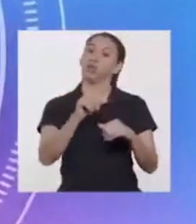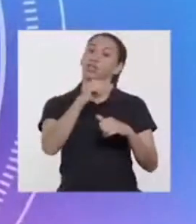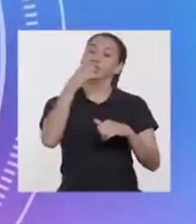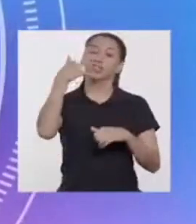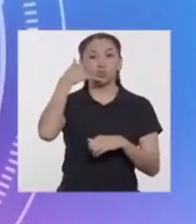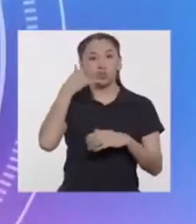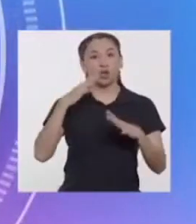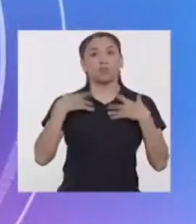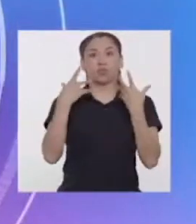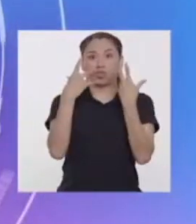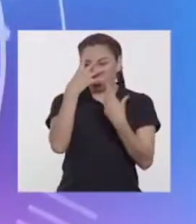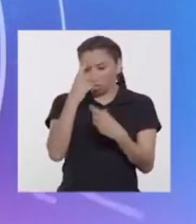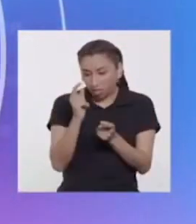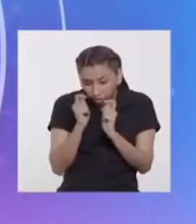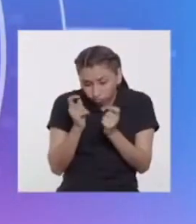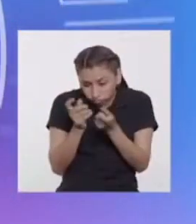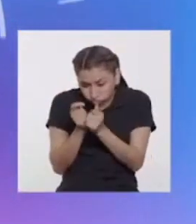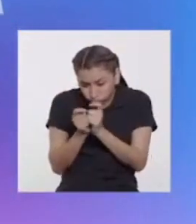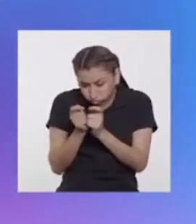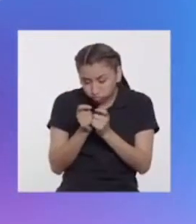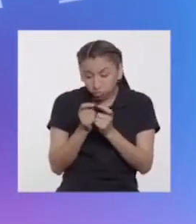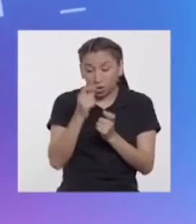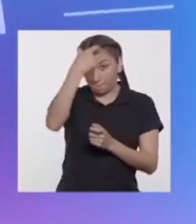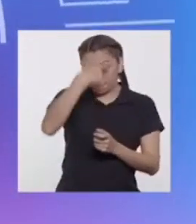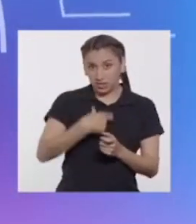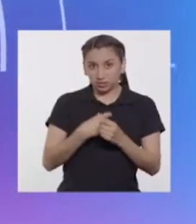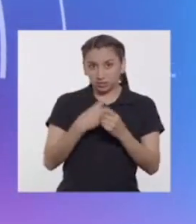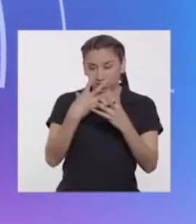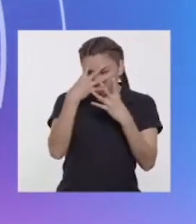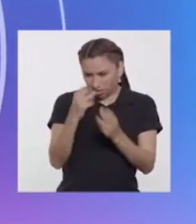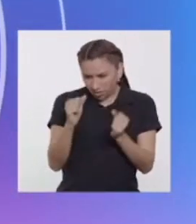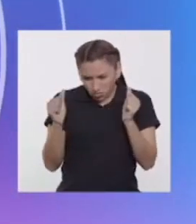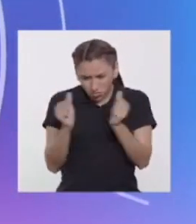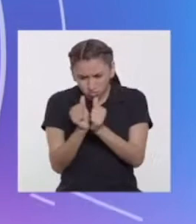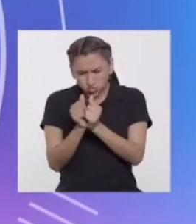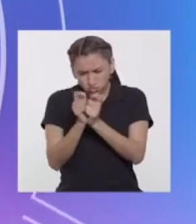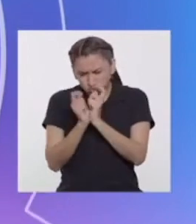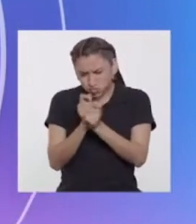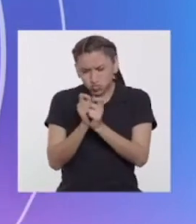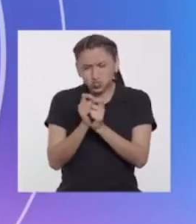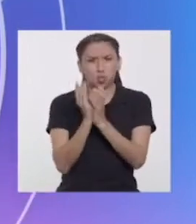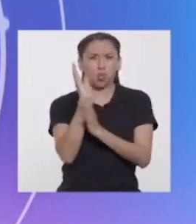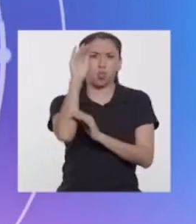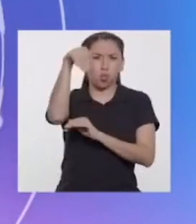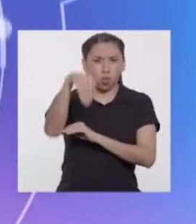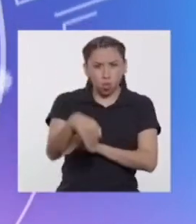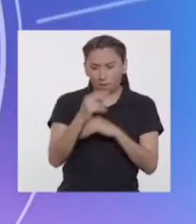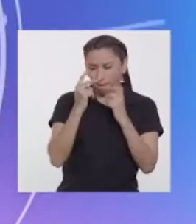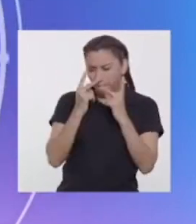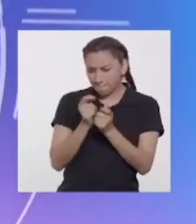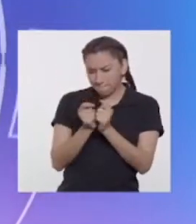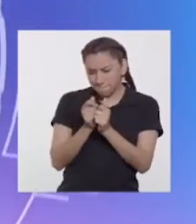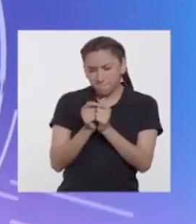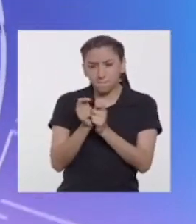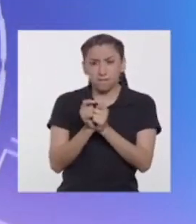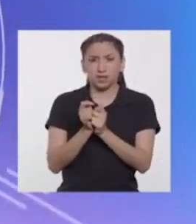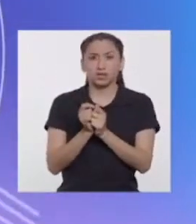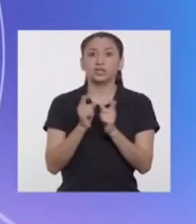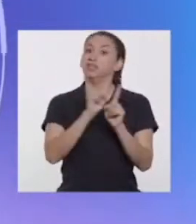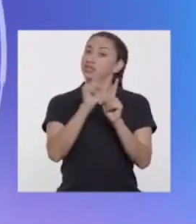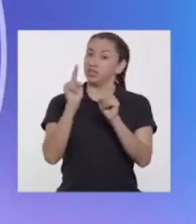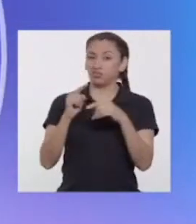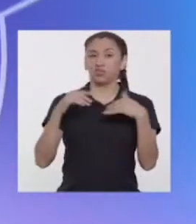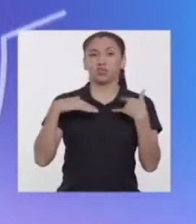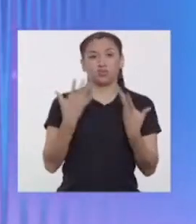celulares se pueden volver adictivos, las personas se vuelven independientes y pueden estar todo el día mirando sus celulares